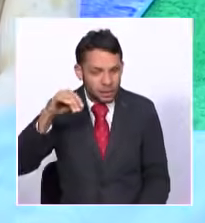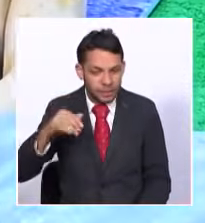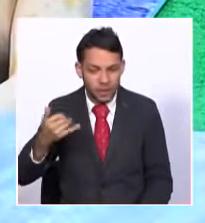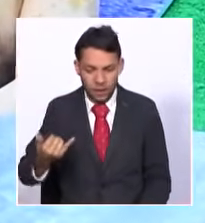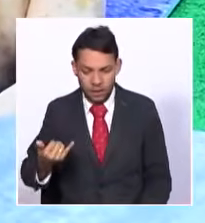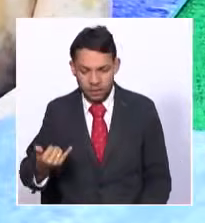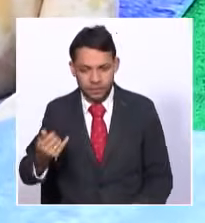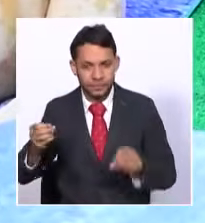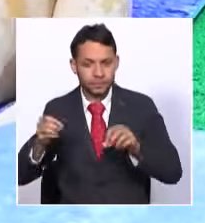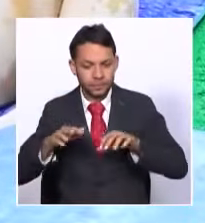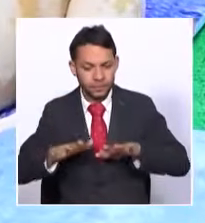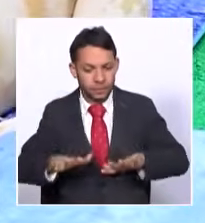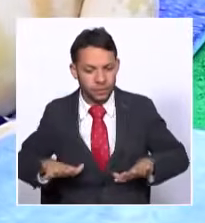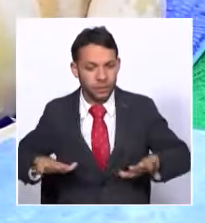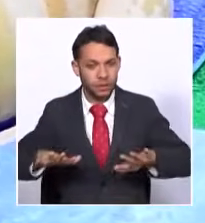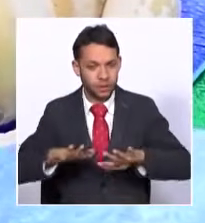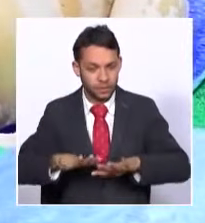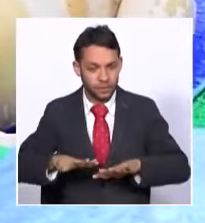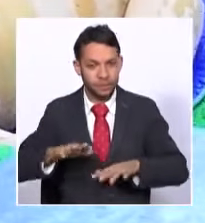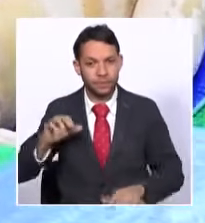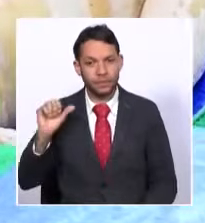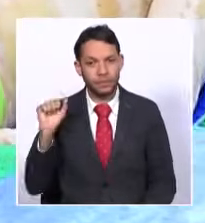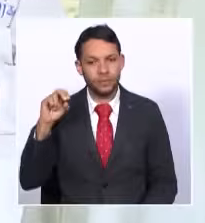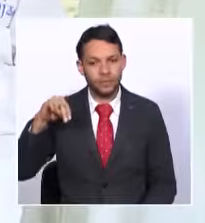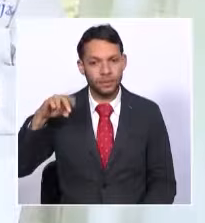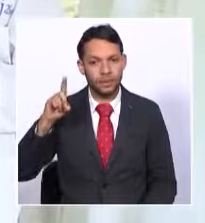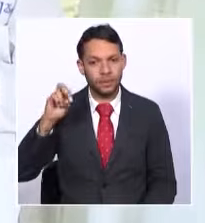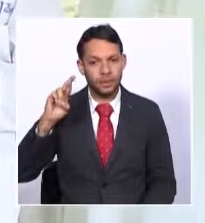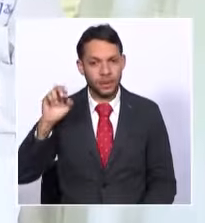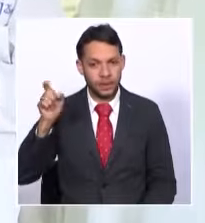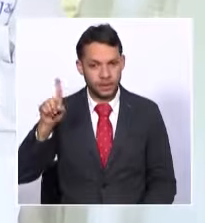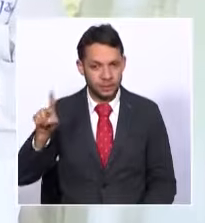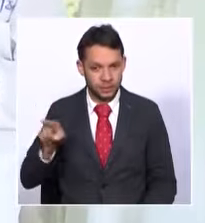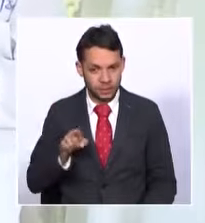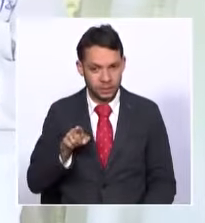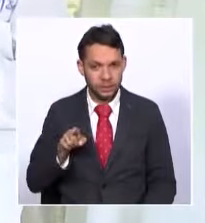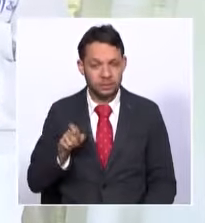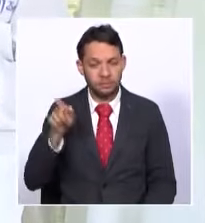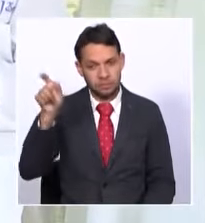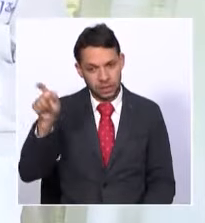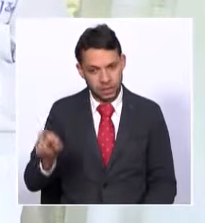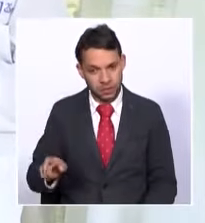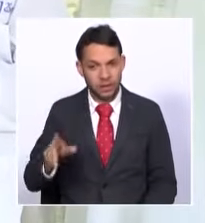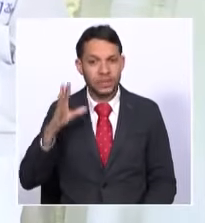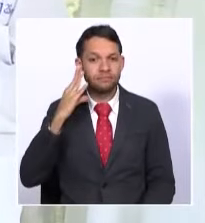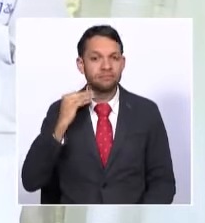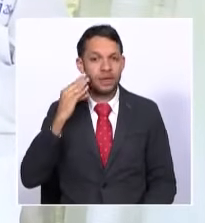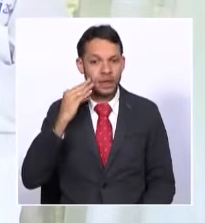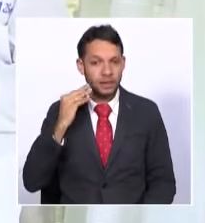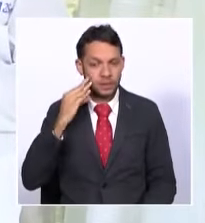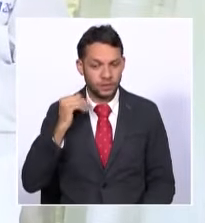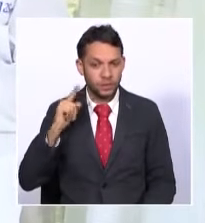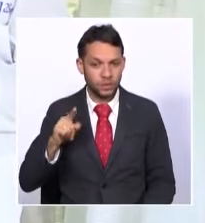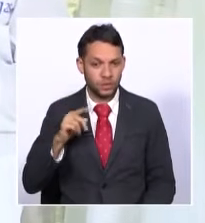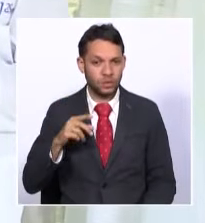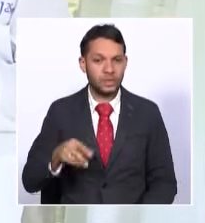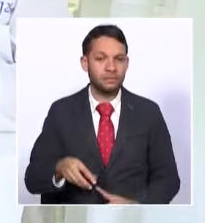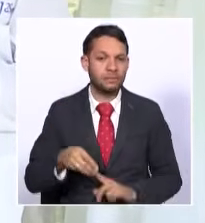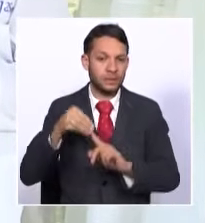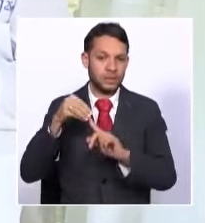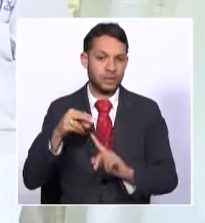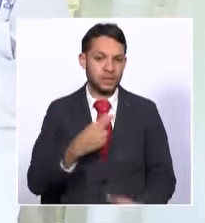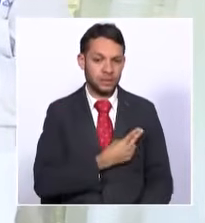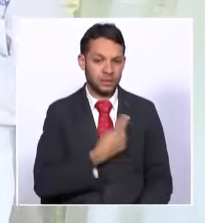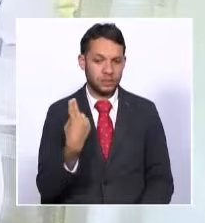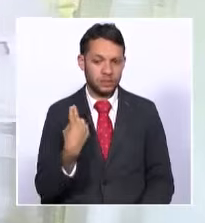espacio y el doctor Andrés Felipe Rosas, que tiene como especialidad también la medicina china,